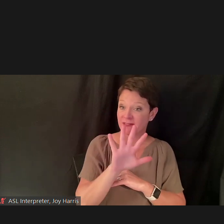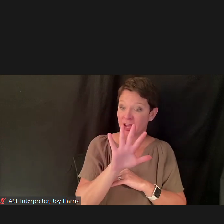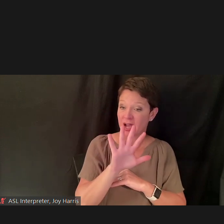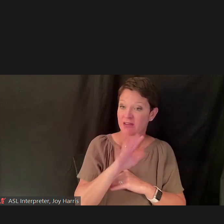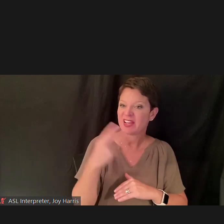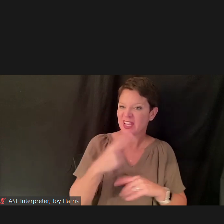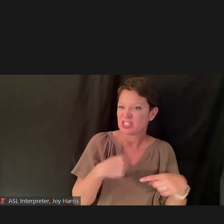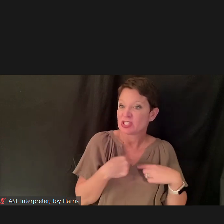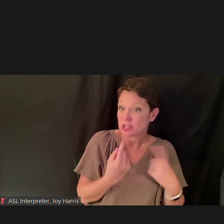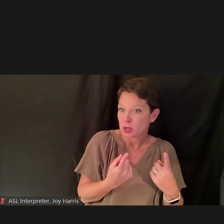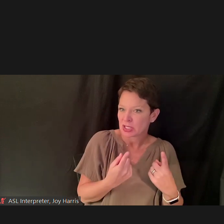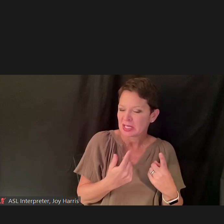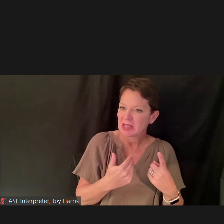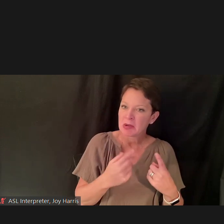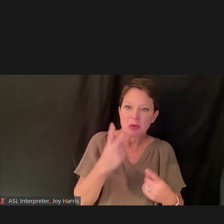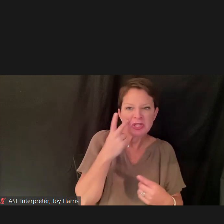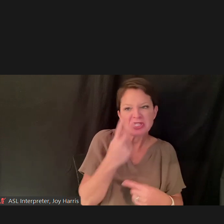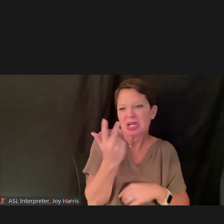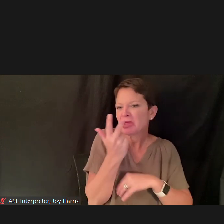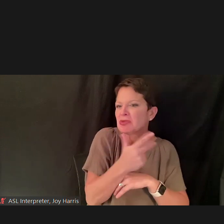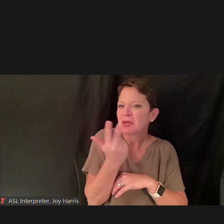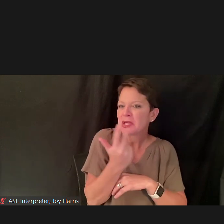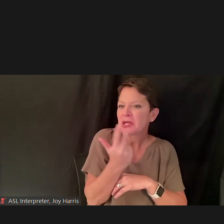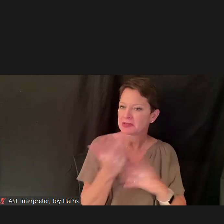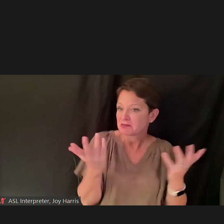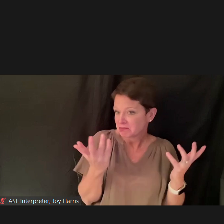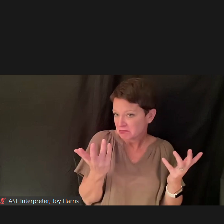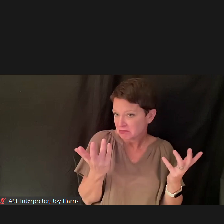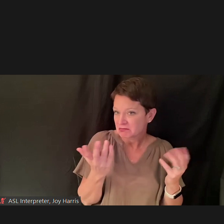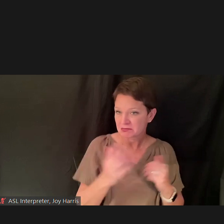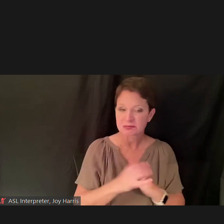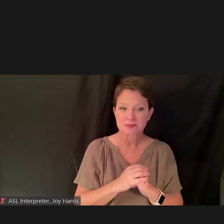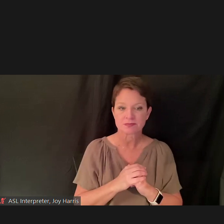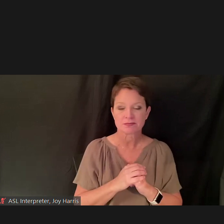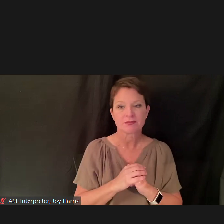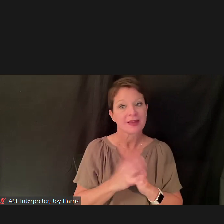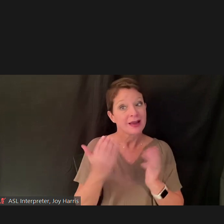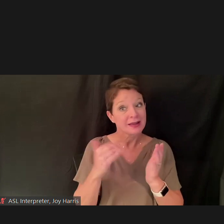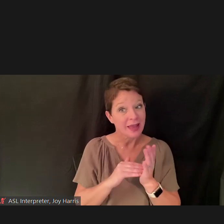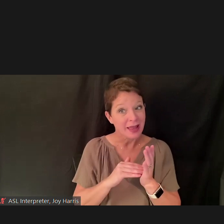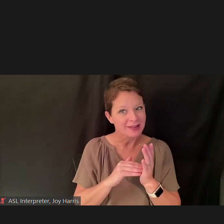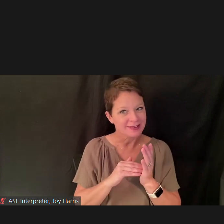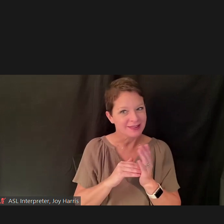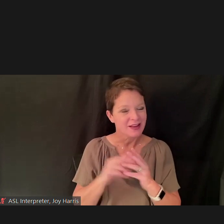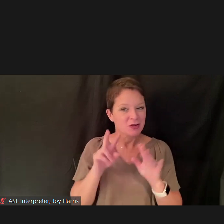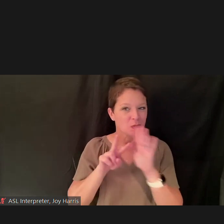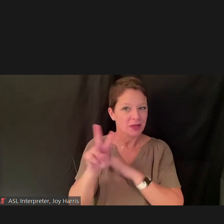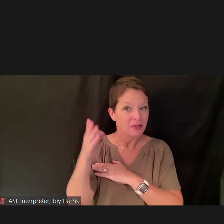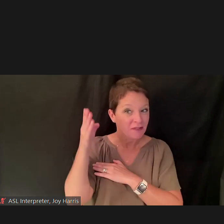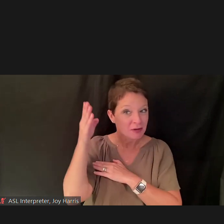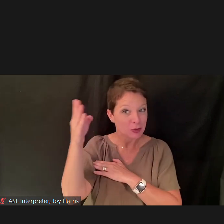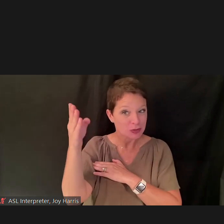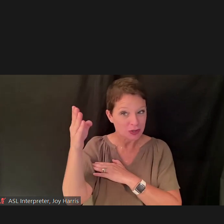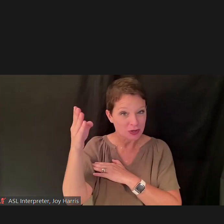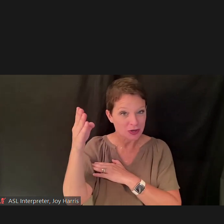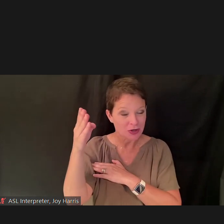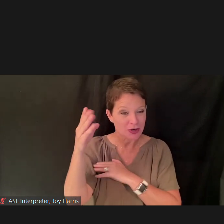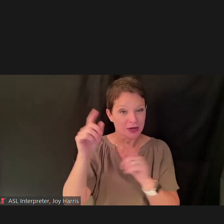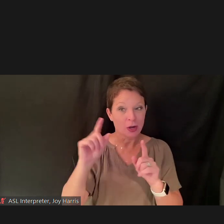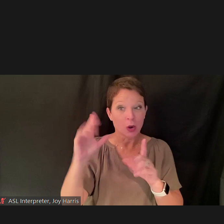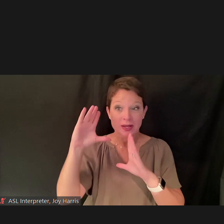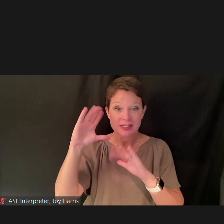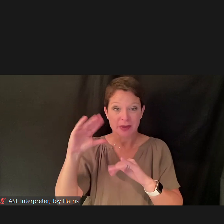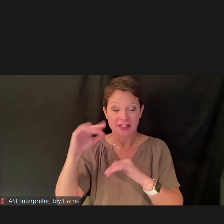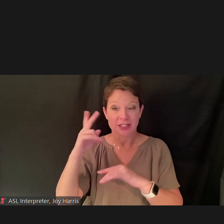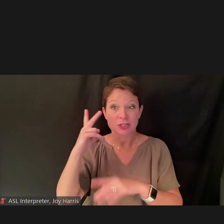El número promedio de días sobre los 95 grados son de 3 días. Nuevamente, viendo hacia el